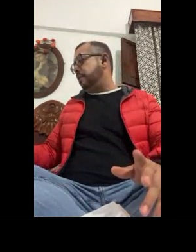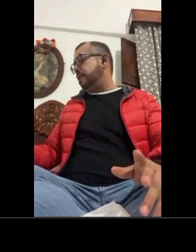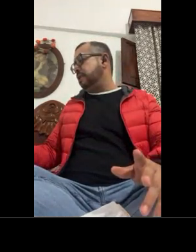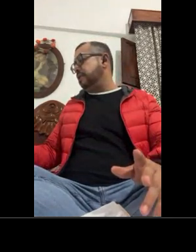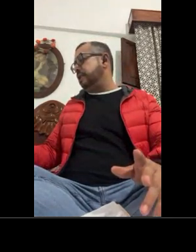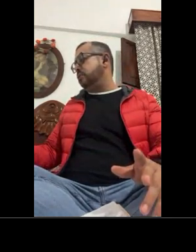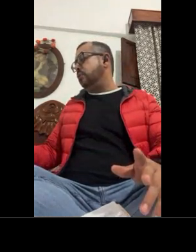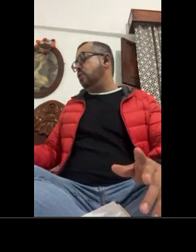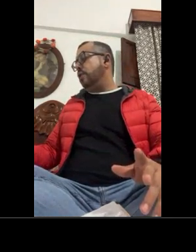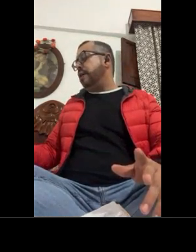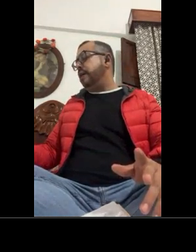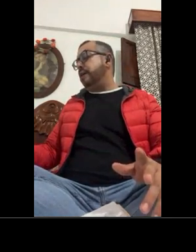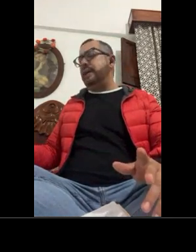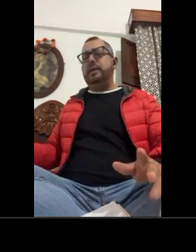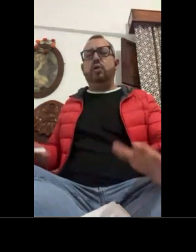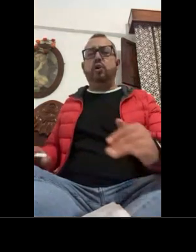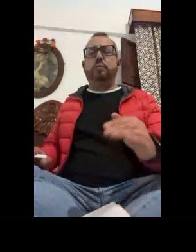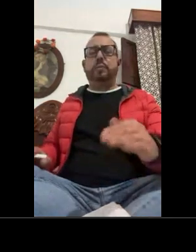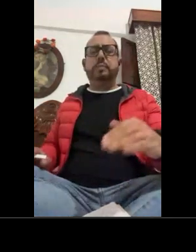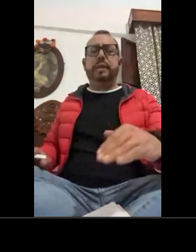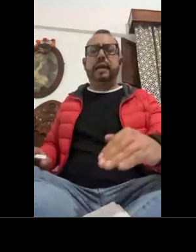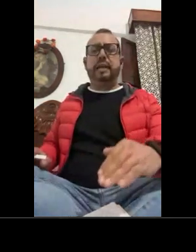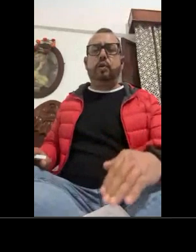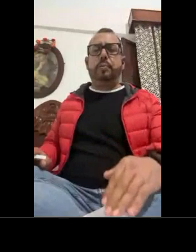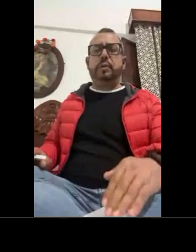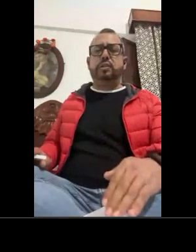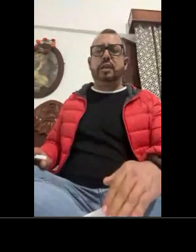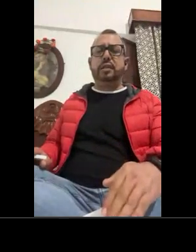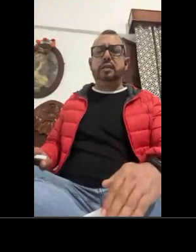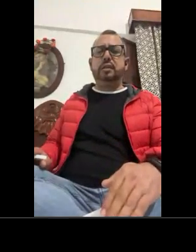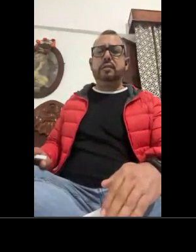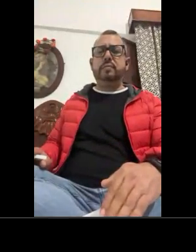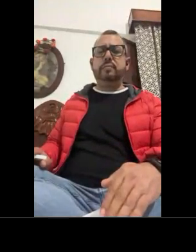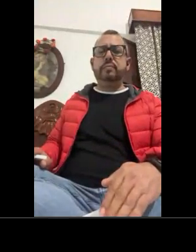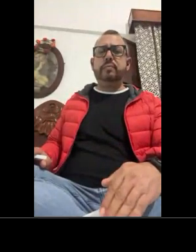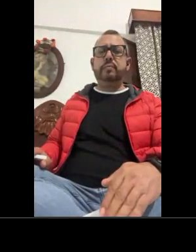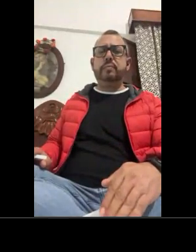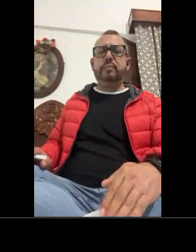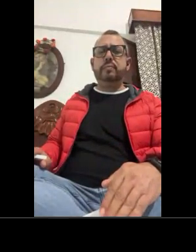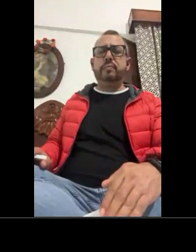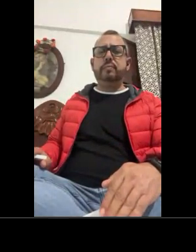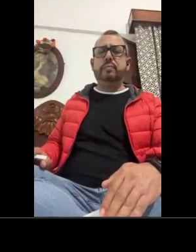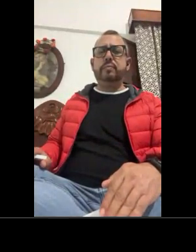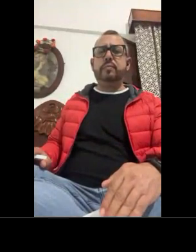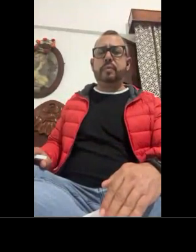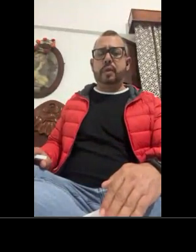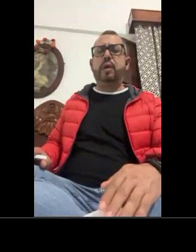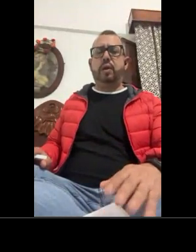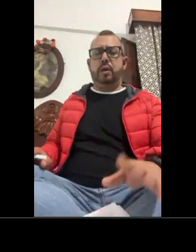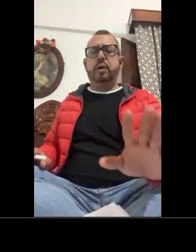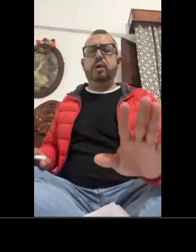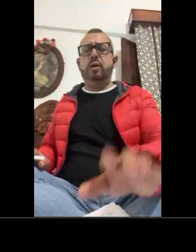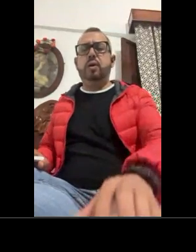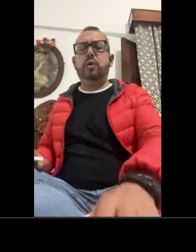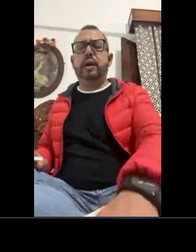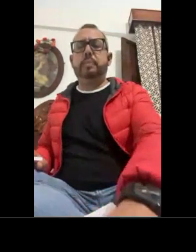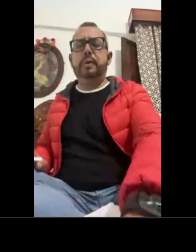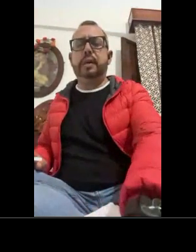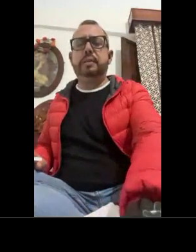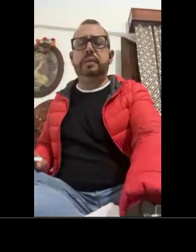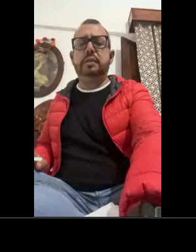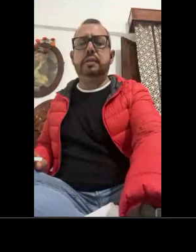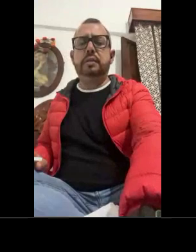sobre las entrevistas y eso, ¿nos los puede explicar en el grupo de chat? Sí, en el grupo les explico. Susi.